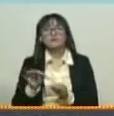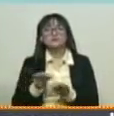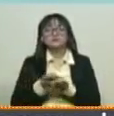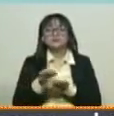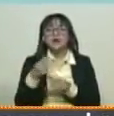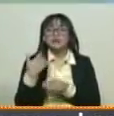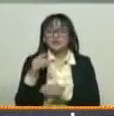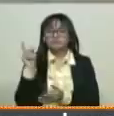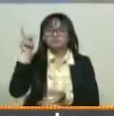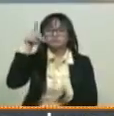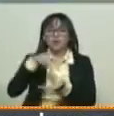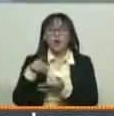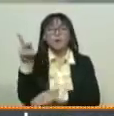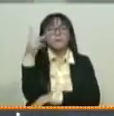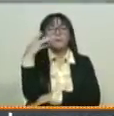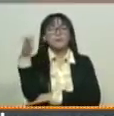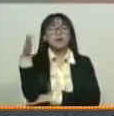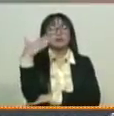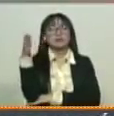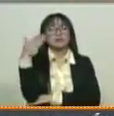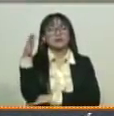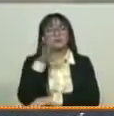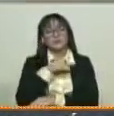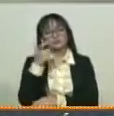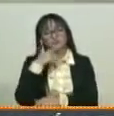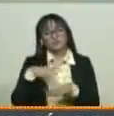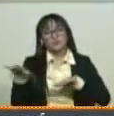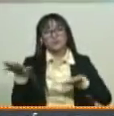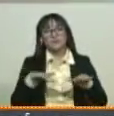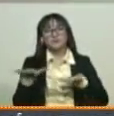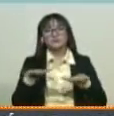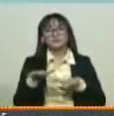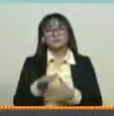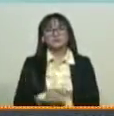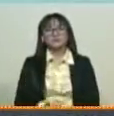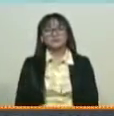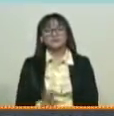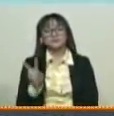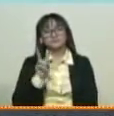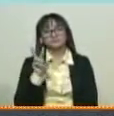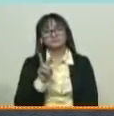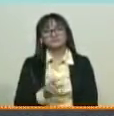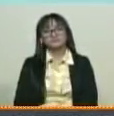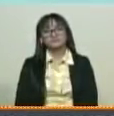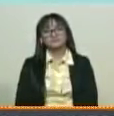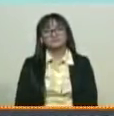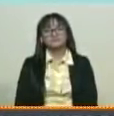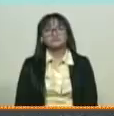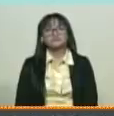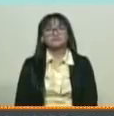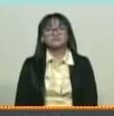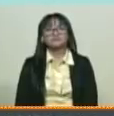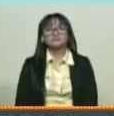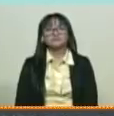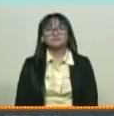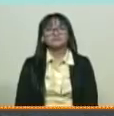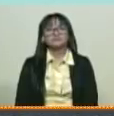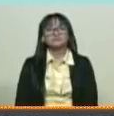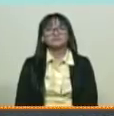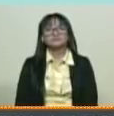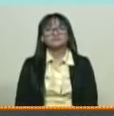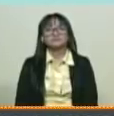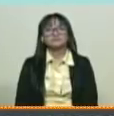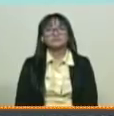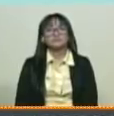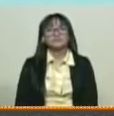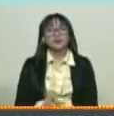bandera, y está plantada a partir de este momento la bandera del movimiento Somos Venezuela. Y quiero, para continuar con esta rueda